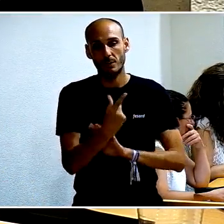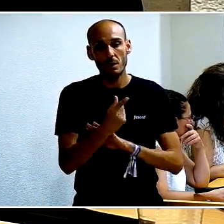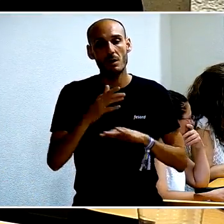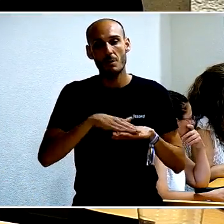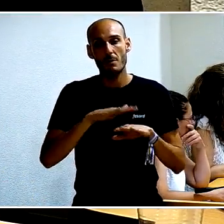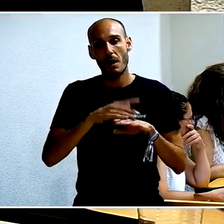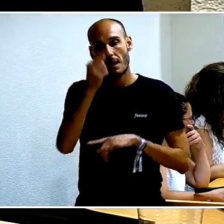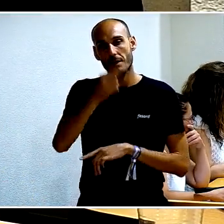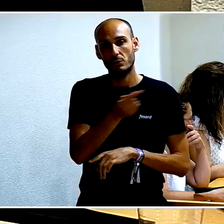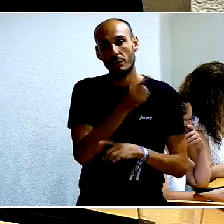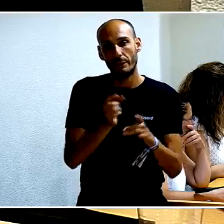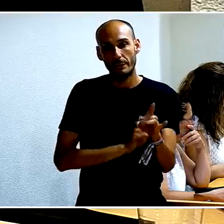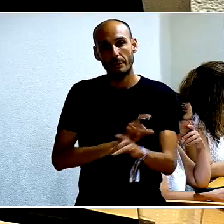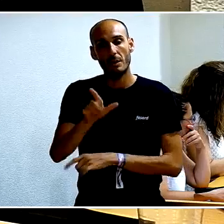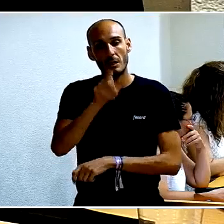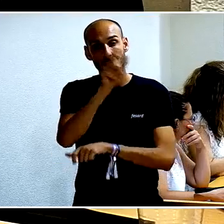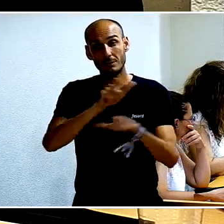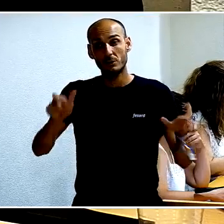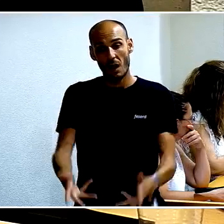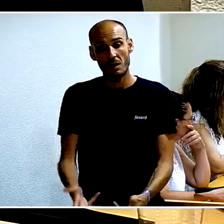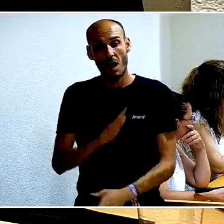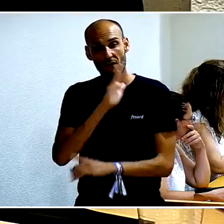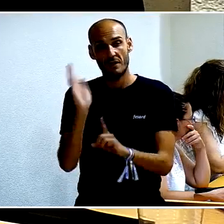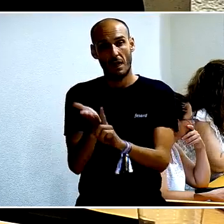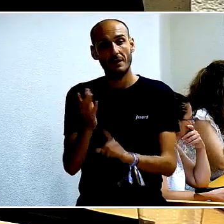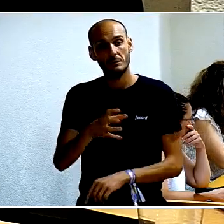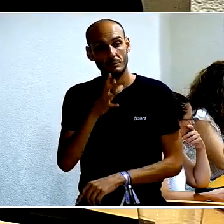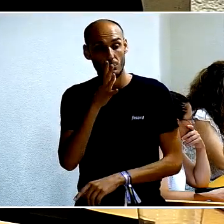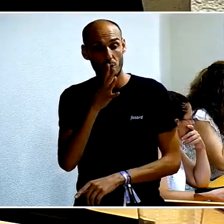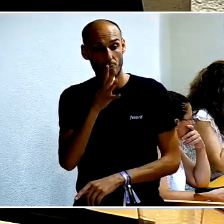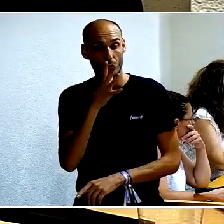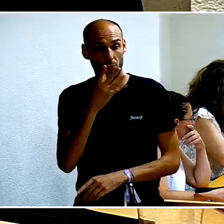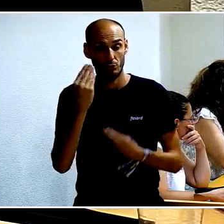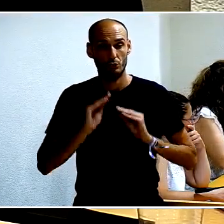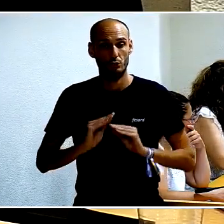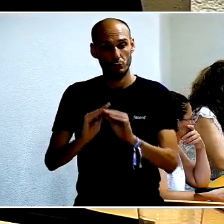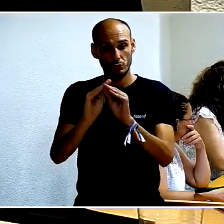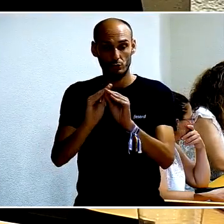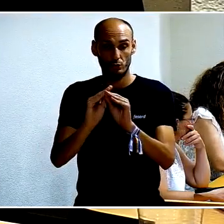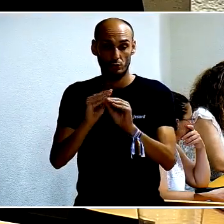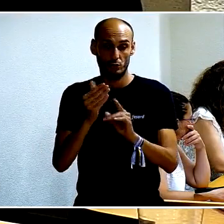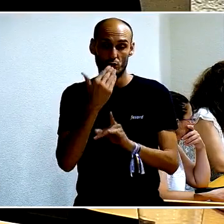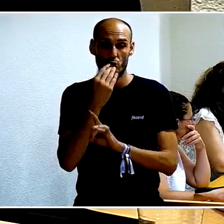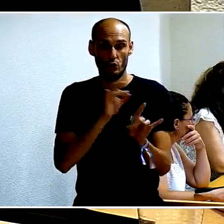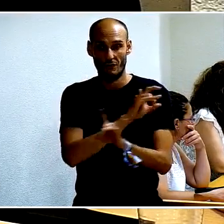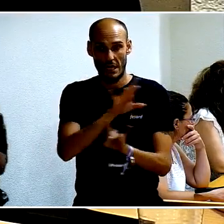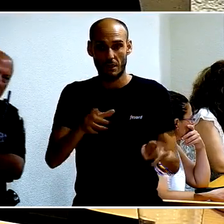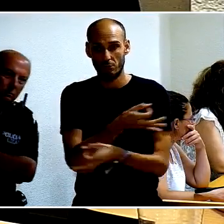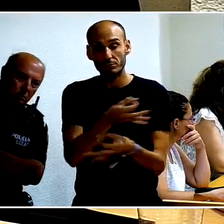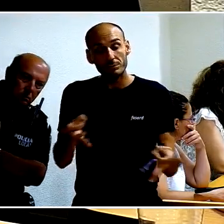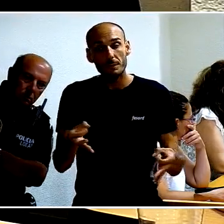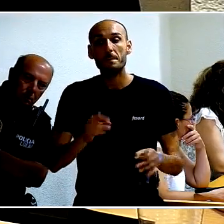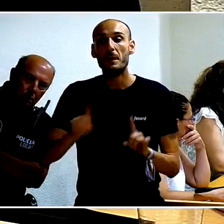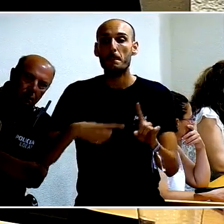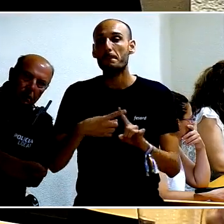resolución presente a las personas que estén afectadas por la misma en debida forma a los efectos oportunos y de notificación. Y se transcribe